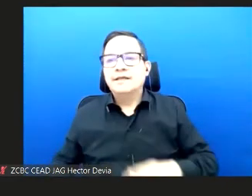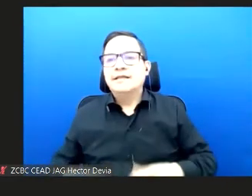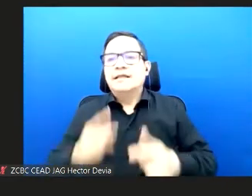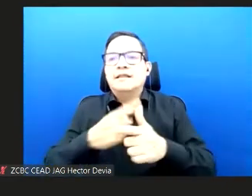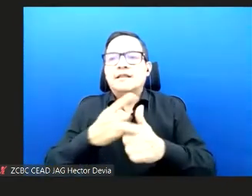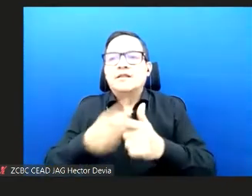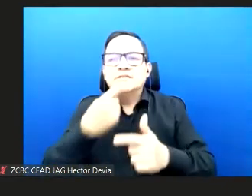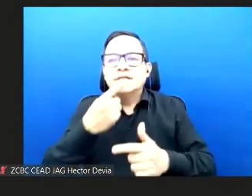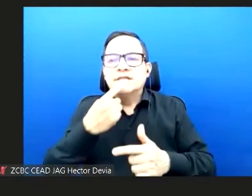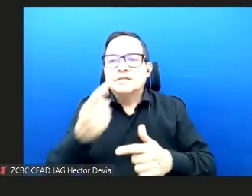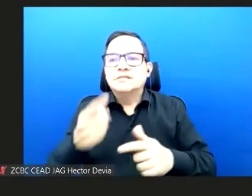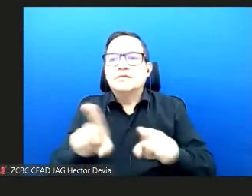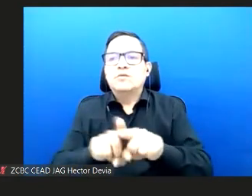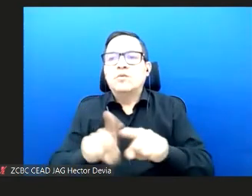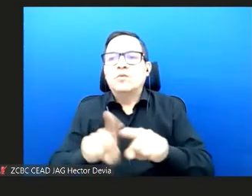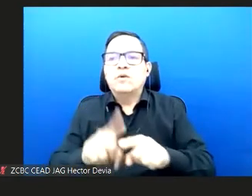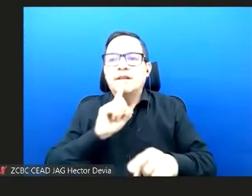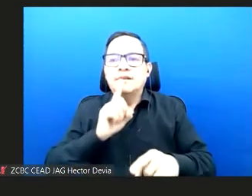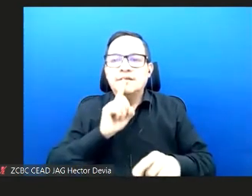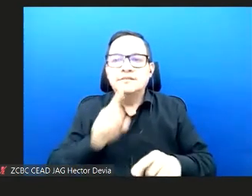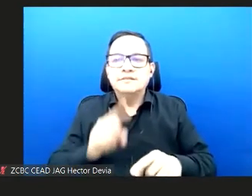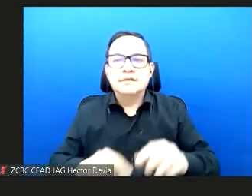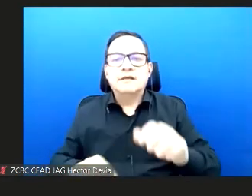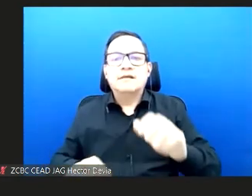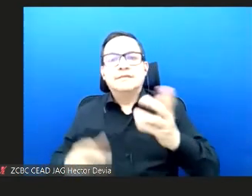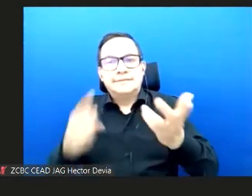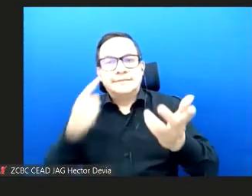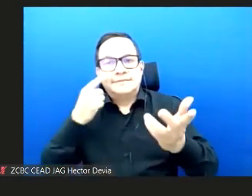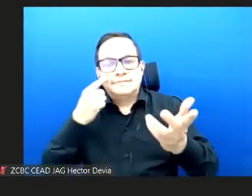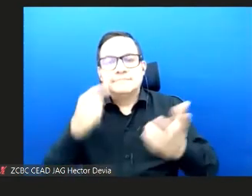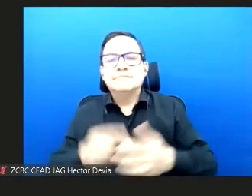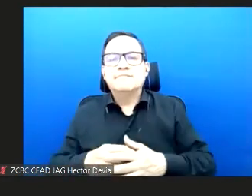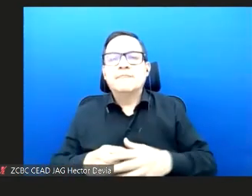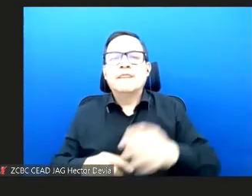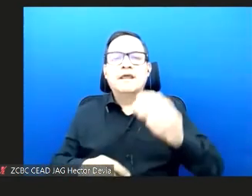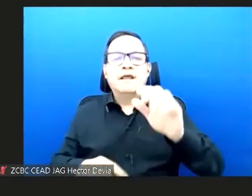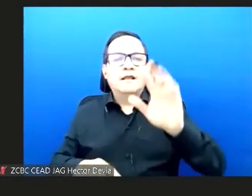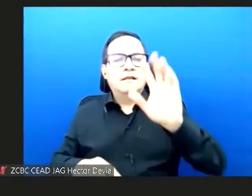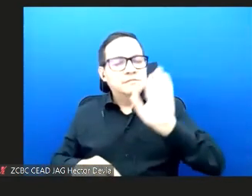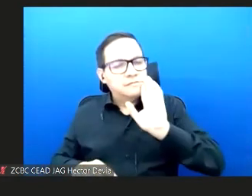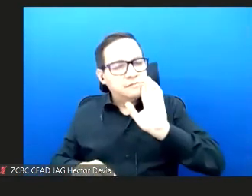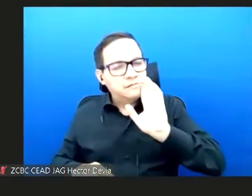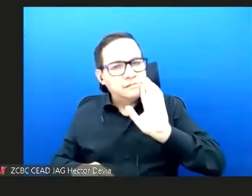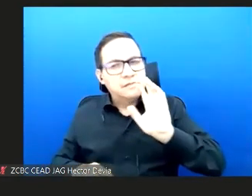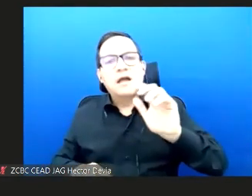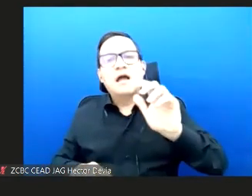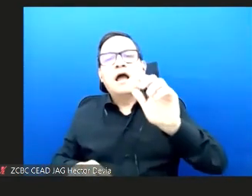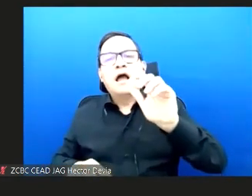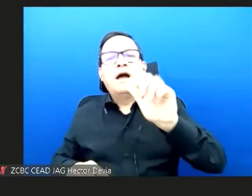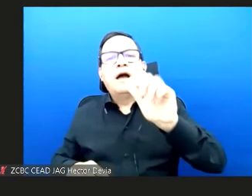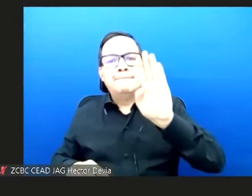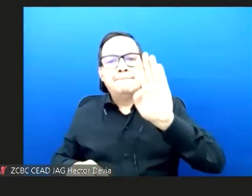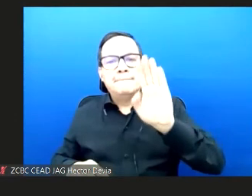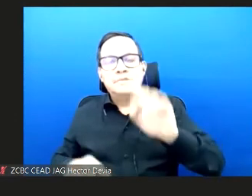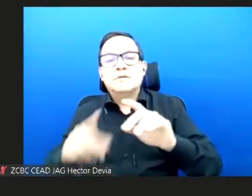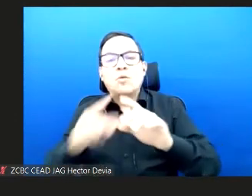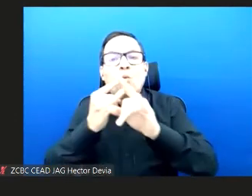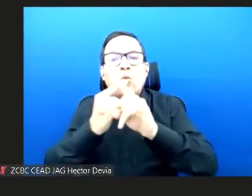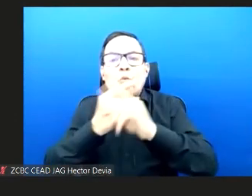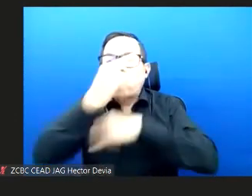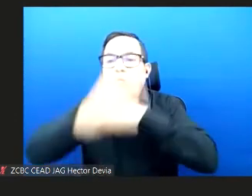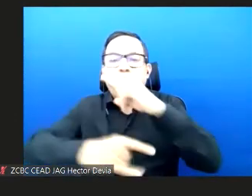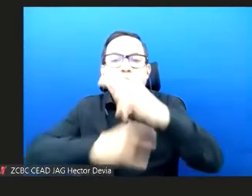Entonces va a ser el conjunto. Vamos a hacer aquí la lectura. El conjunto de los elementos universales que